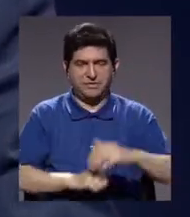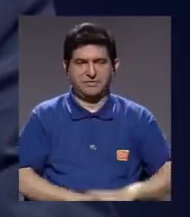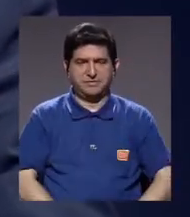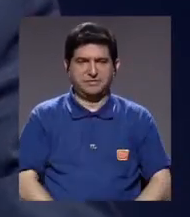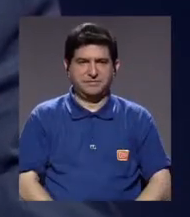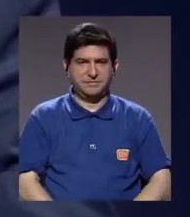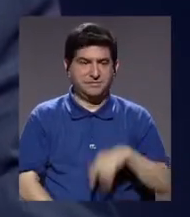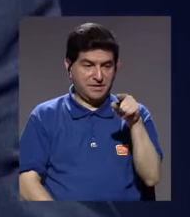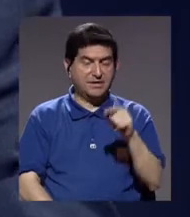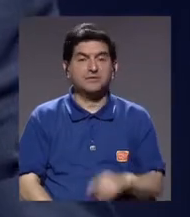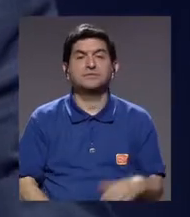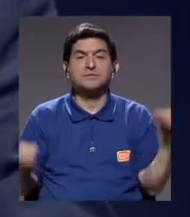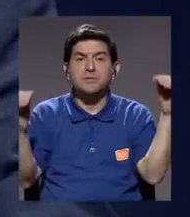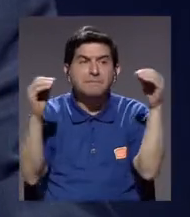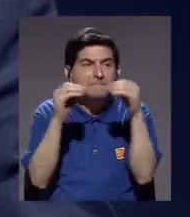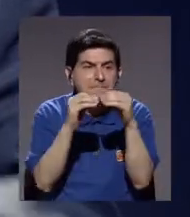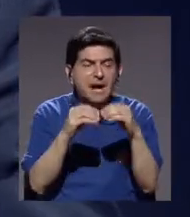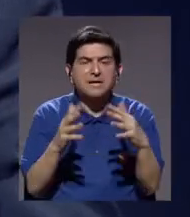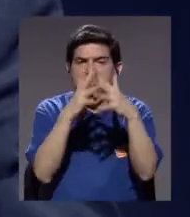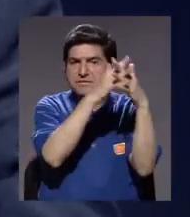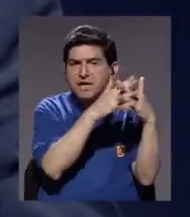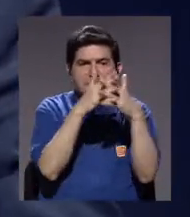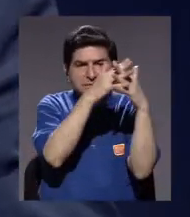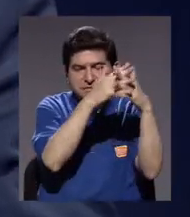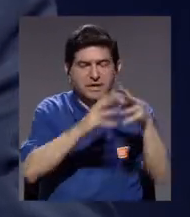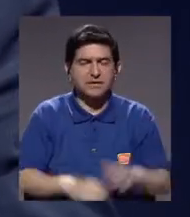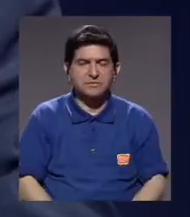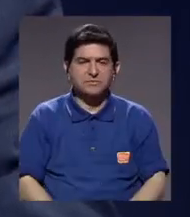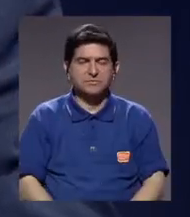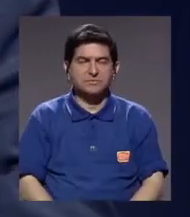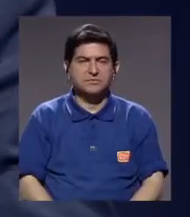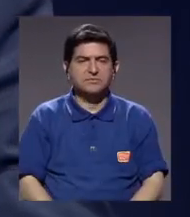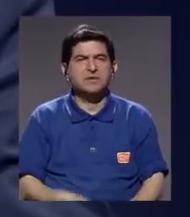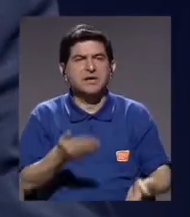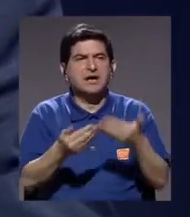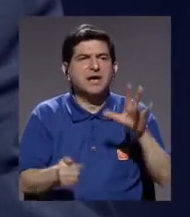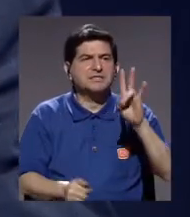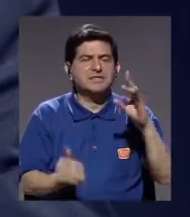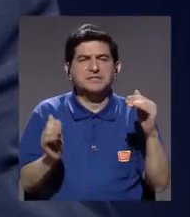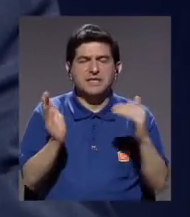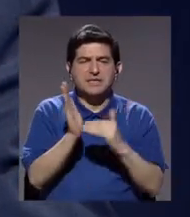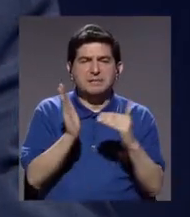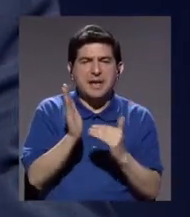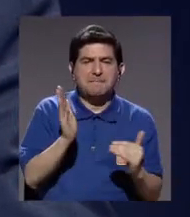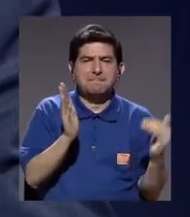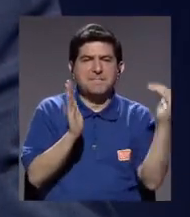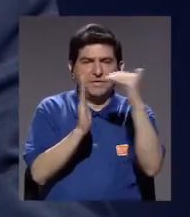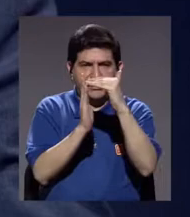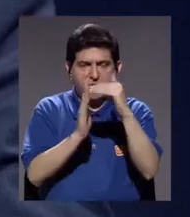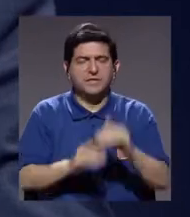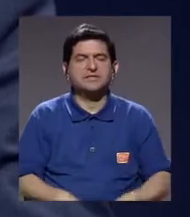8,000 millones de dólares. Efectivamente, es más que Estados Unidos, que es cerca de